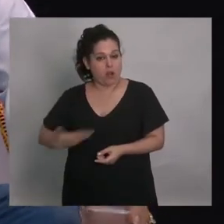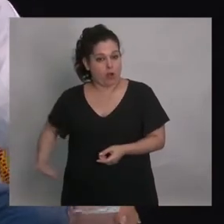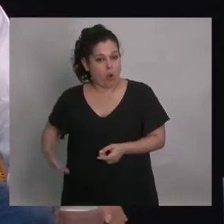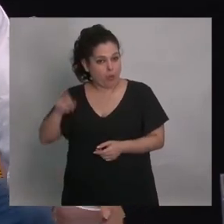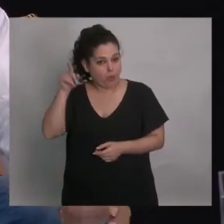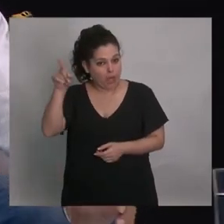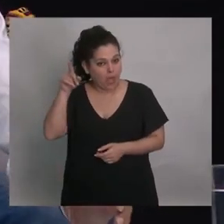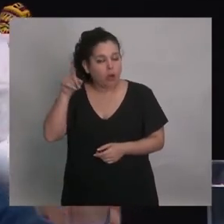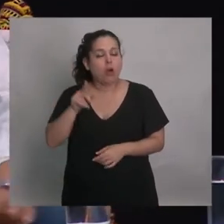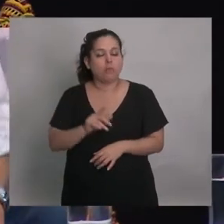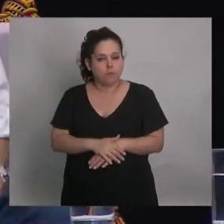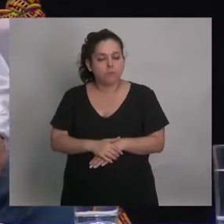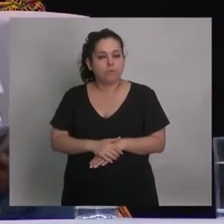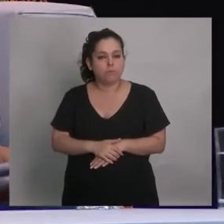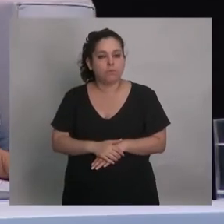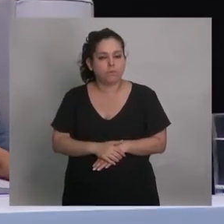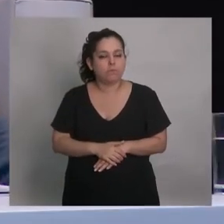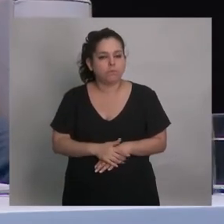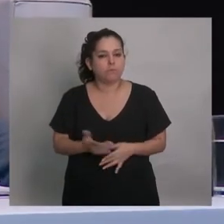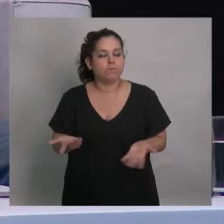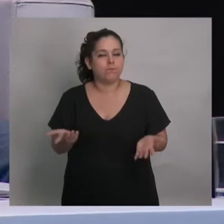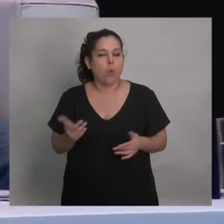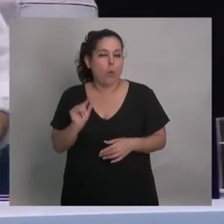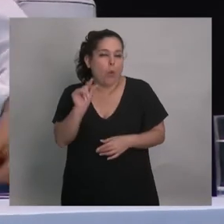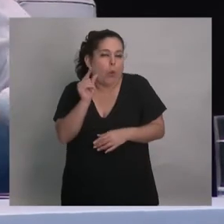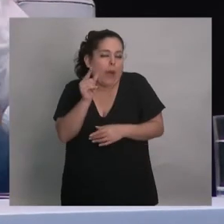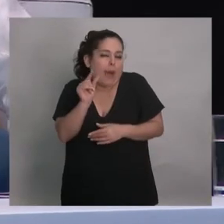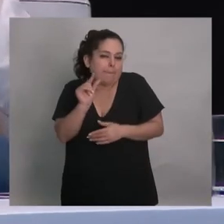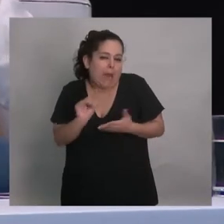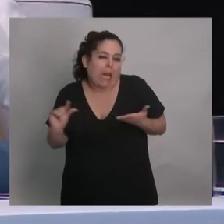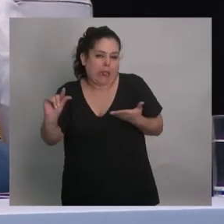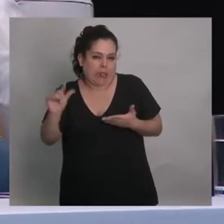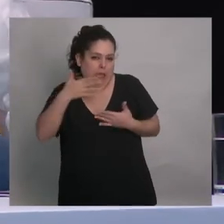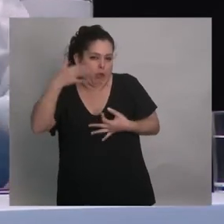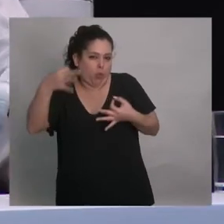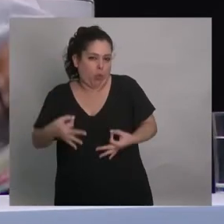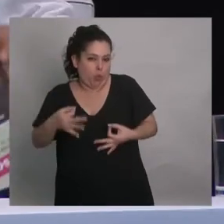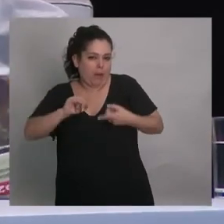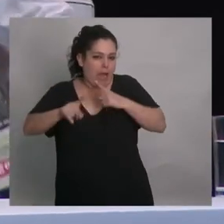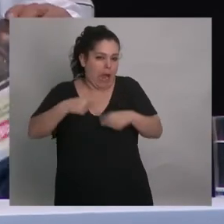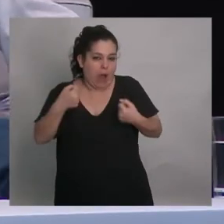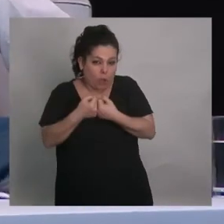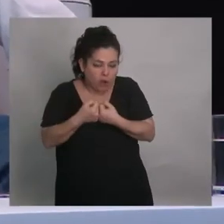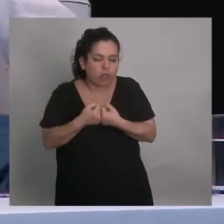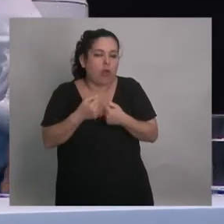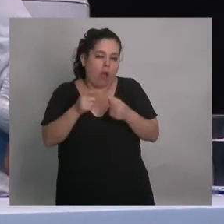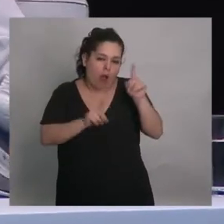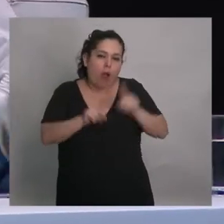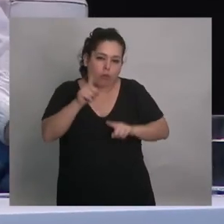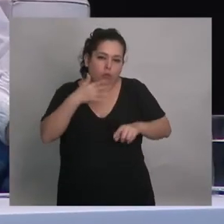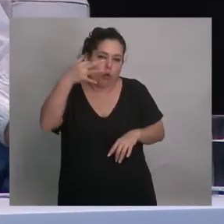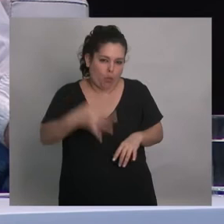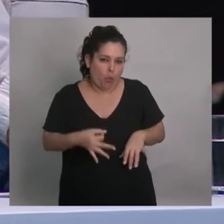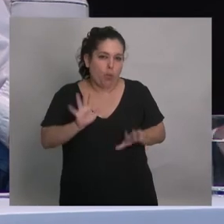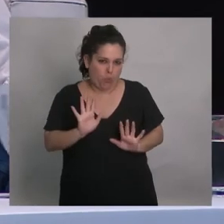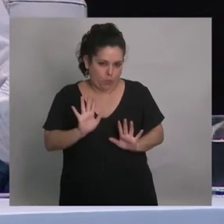ha cumplido solamente en parte de los acuerdos que se han